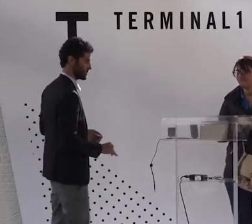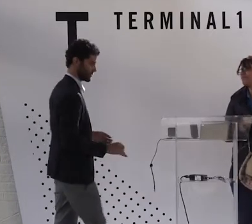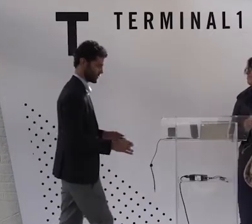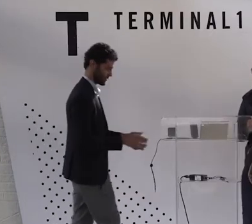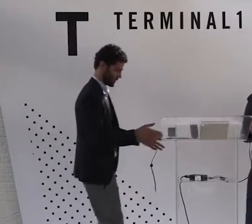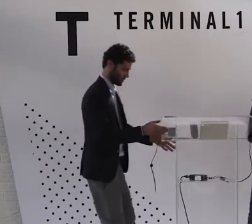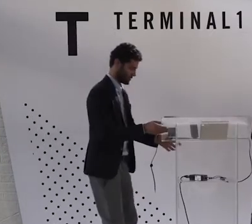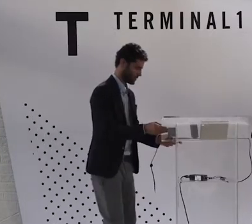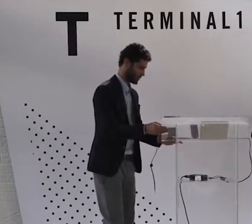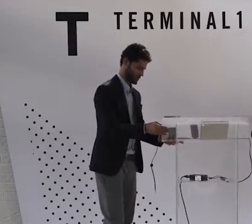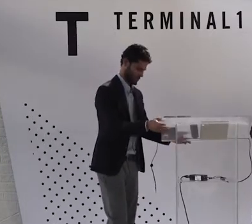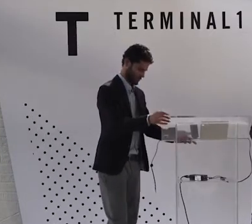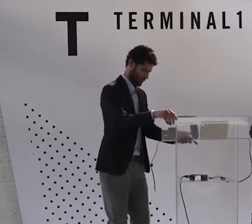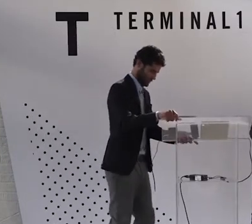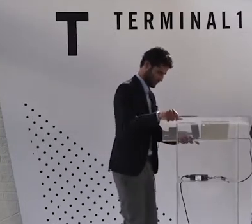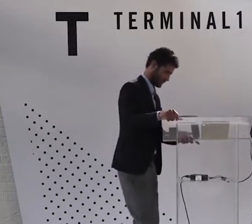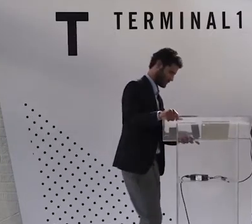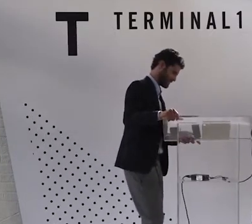Ok.